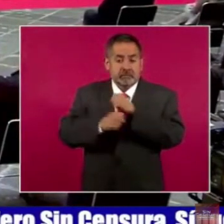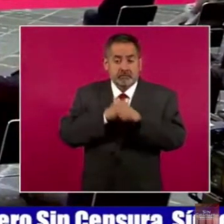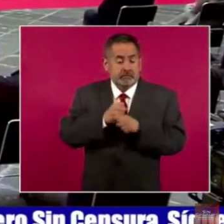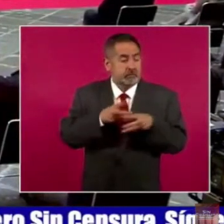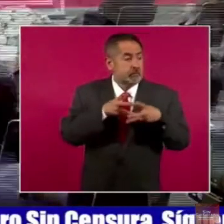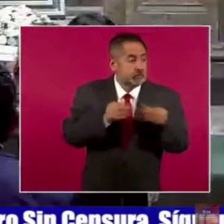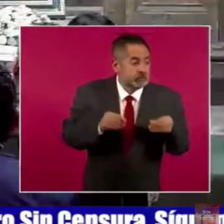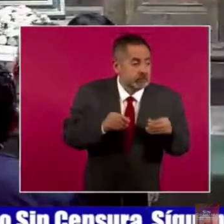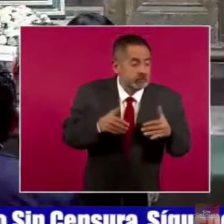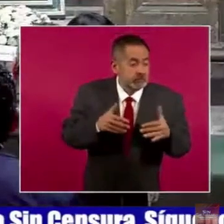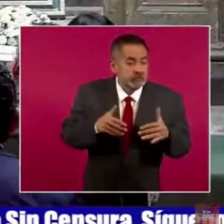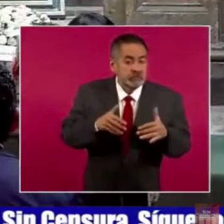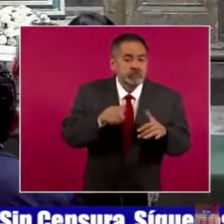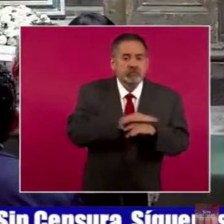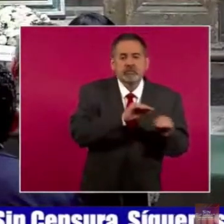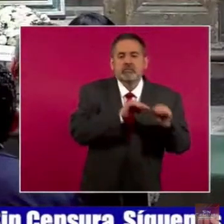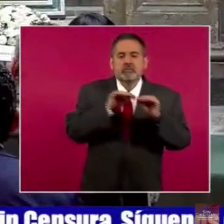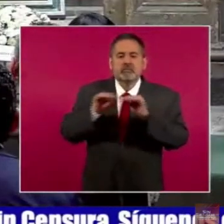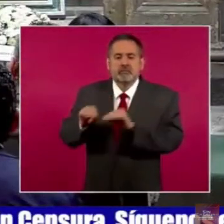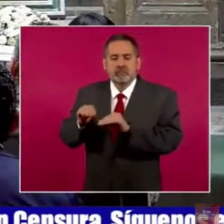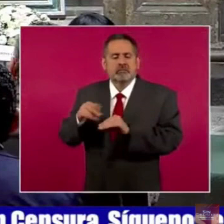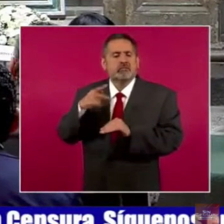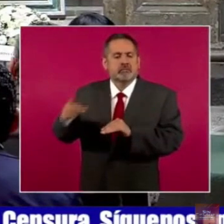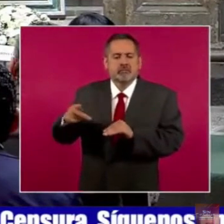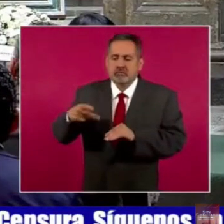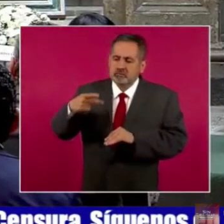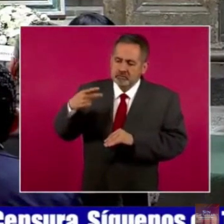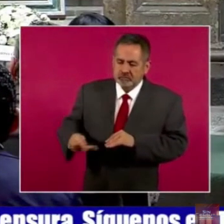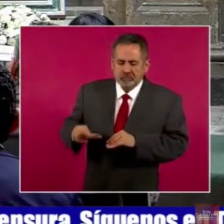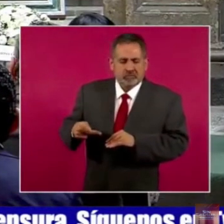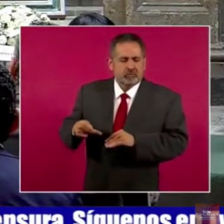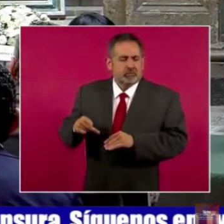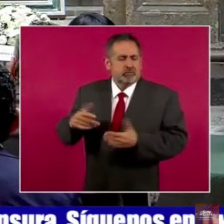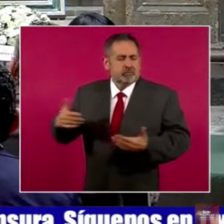ausencia, volvió a su patria muerto